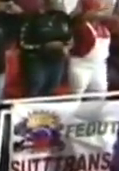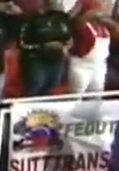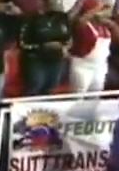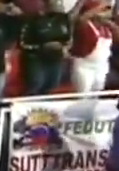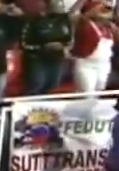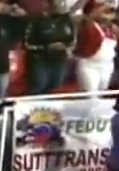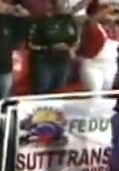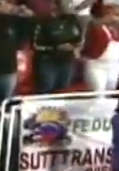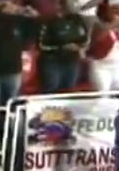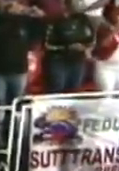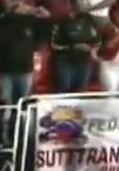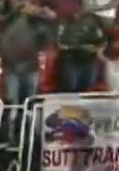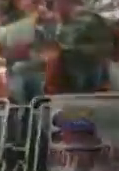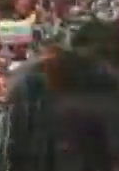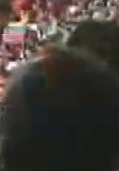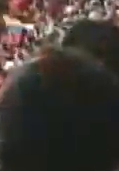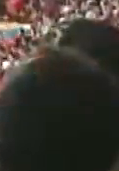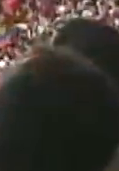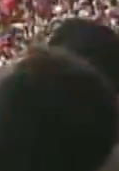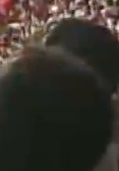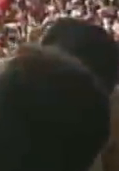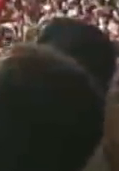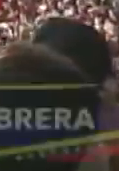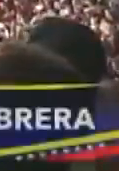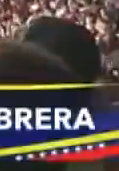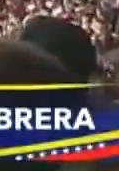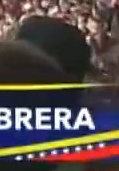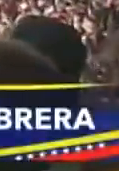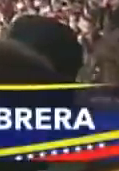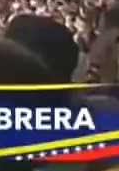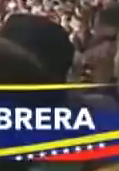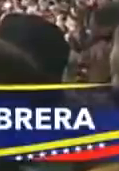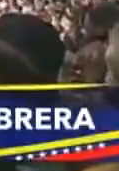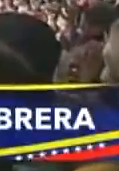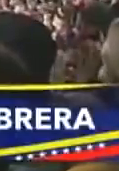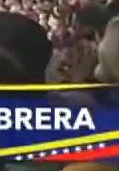una vez presente con su pueblo